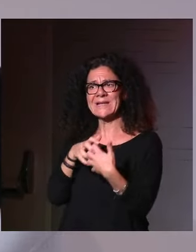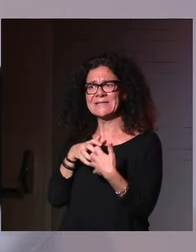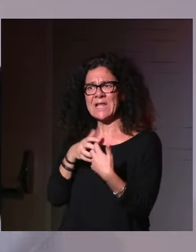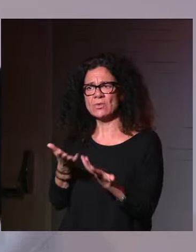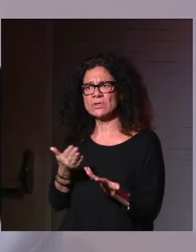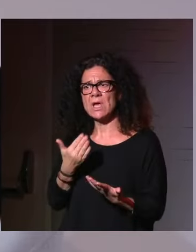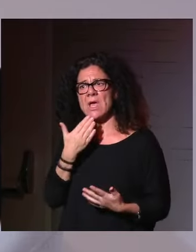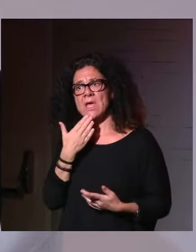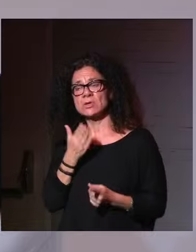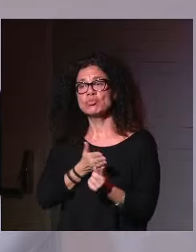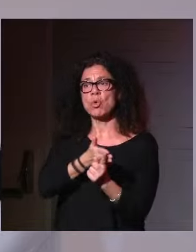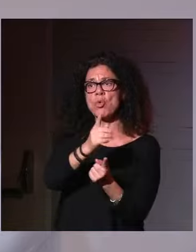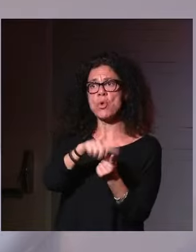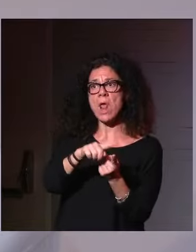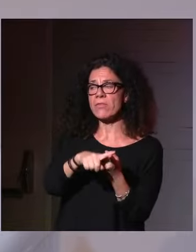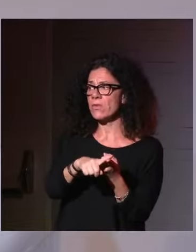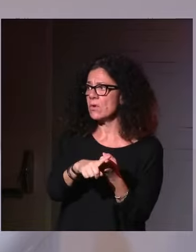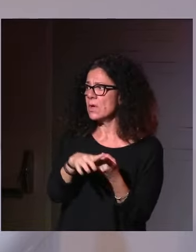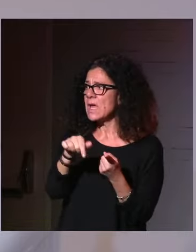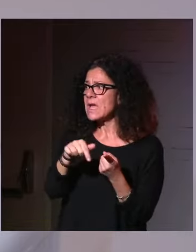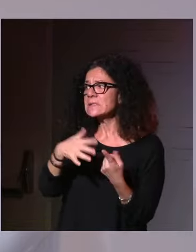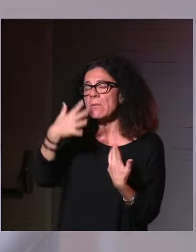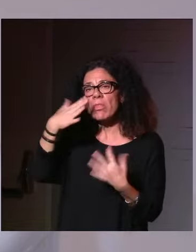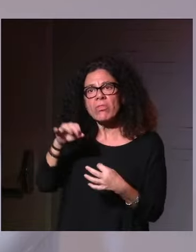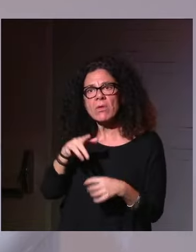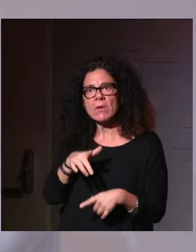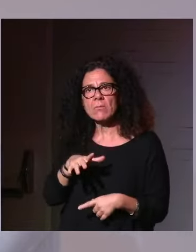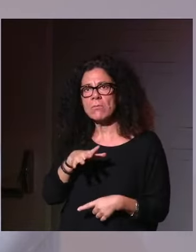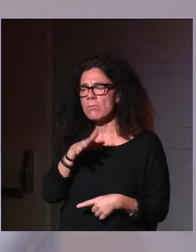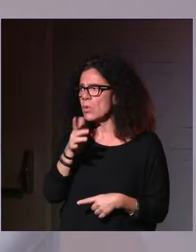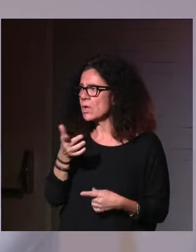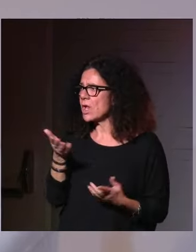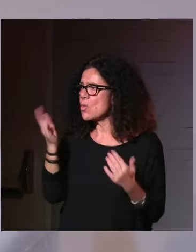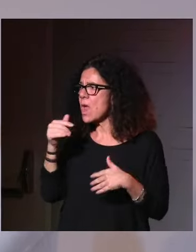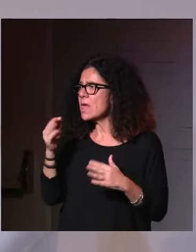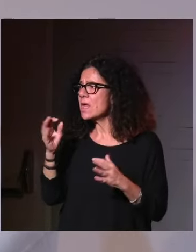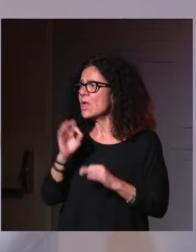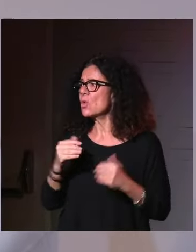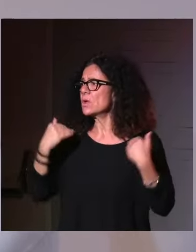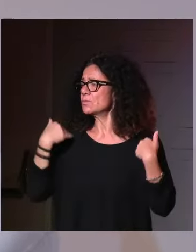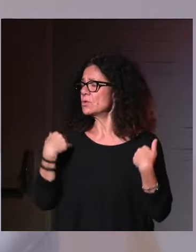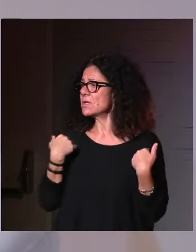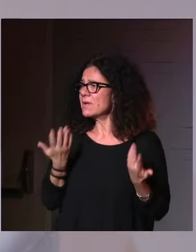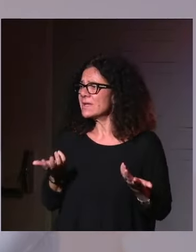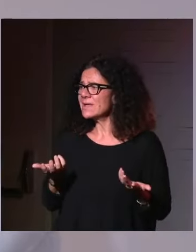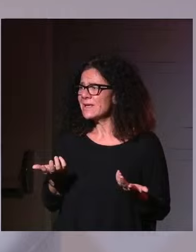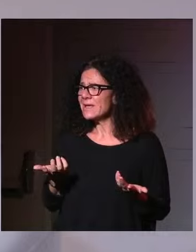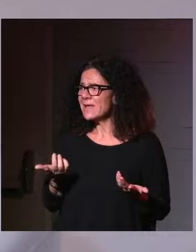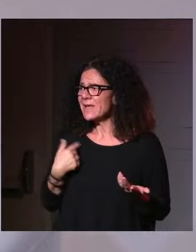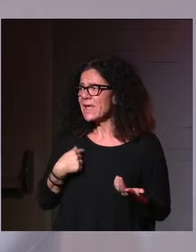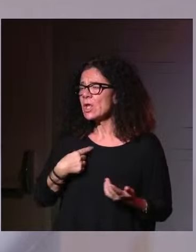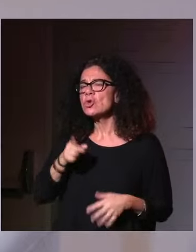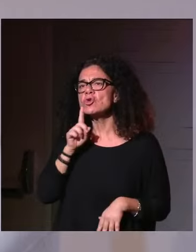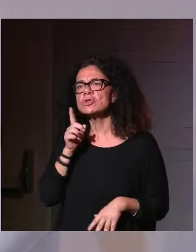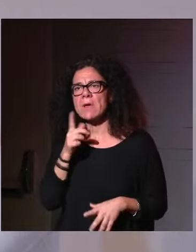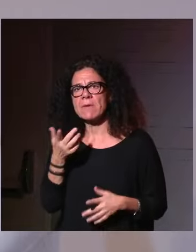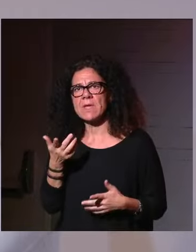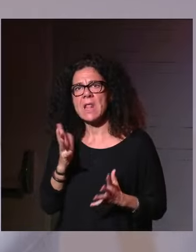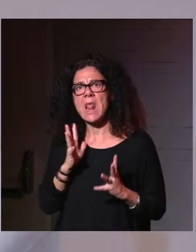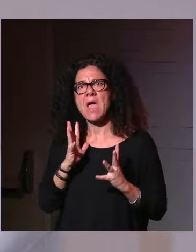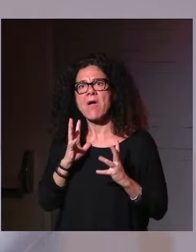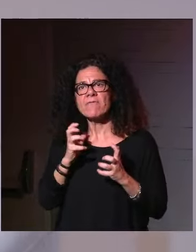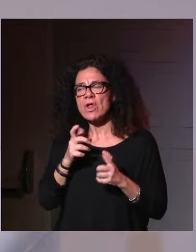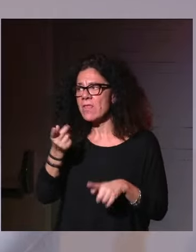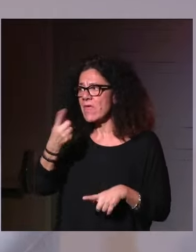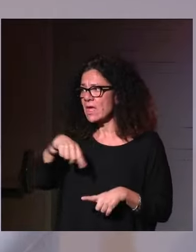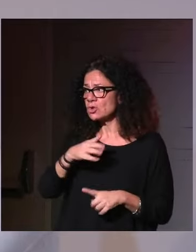por un lado Puede que sea desconocimiento por otro pero yo creo que ningún responsable ubicación desconoce a la la violencia a la